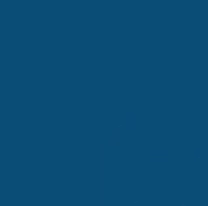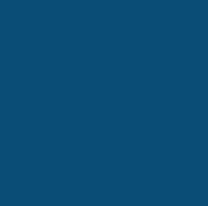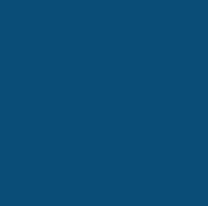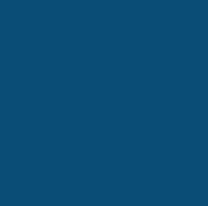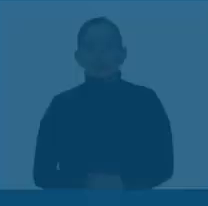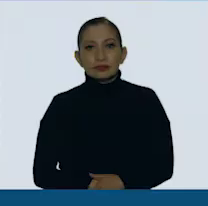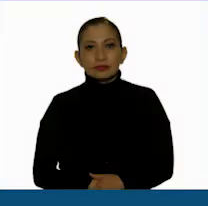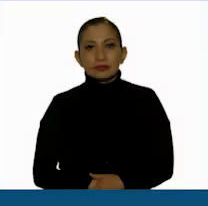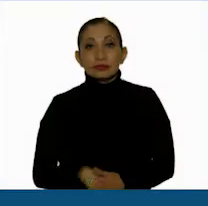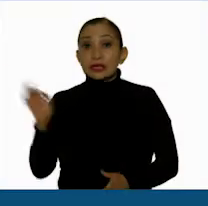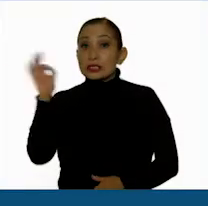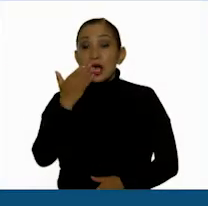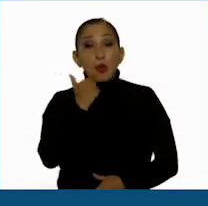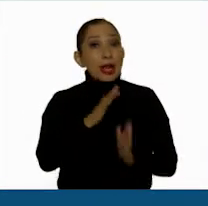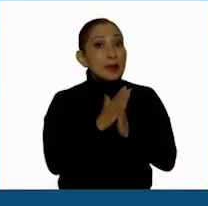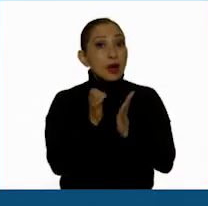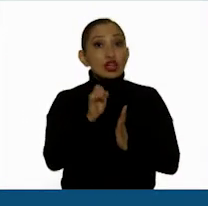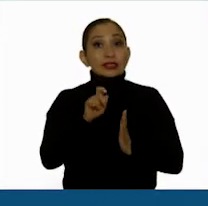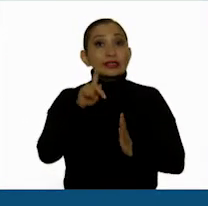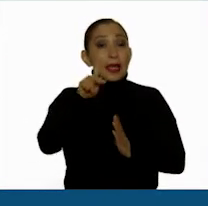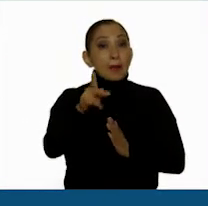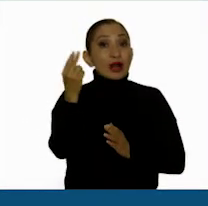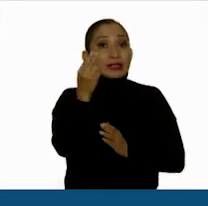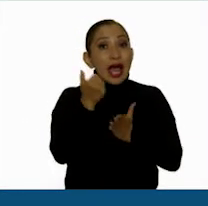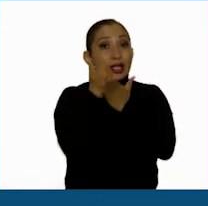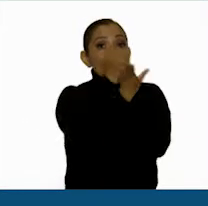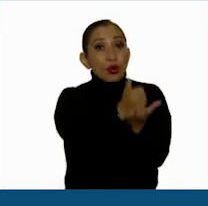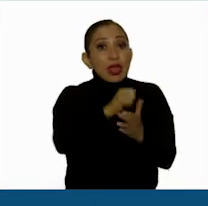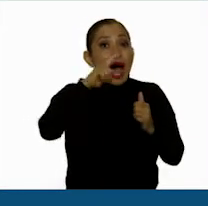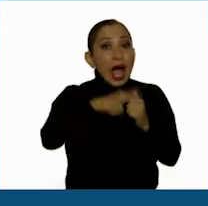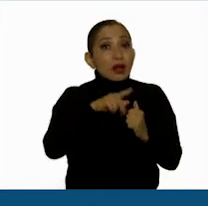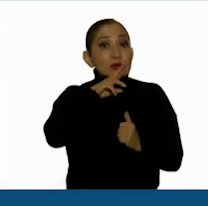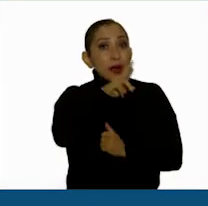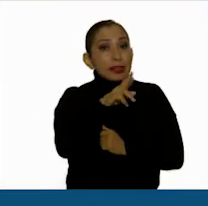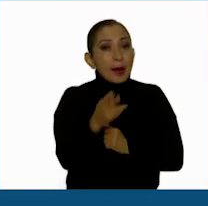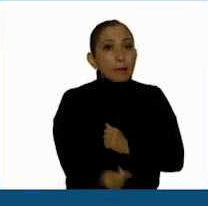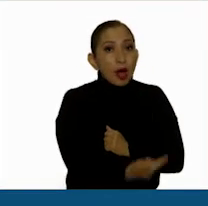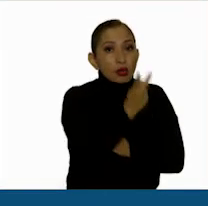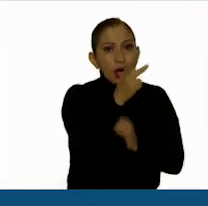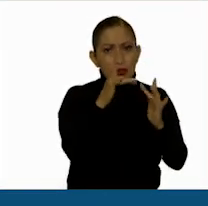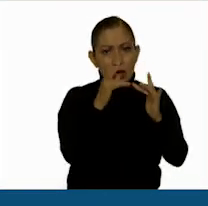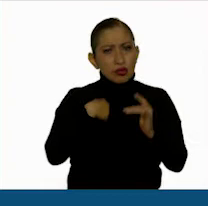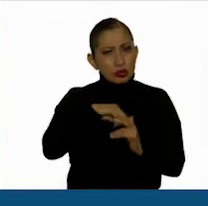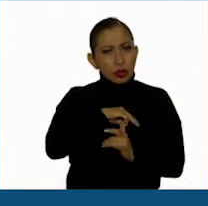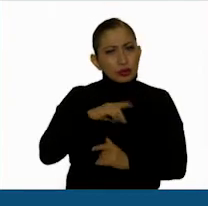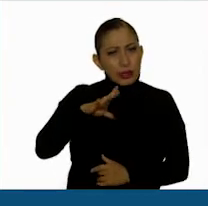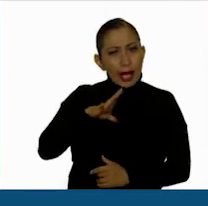Si no tienes el libro de texto o necesitas ayuda para responder las preguntas, contáctanos.